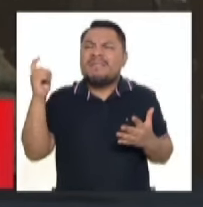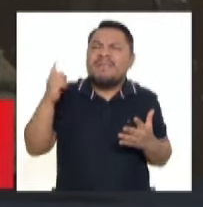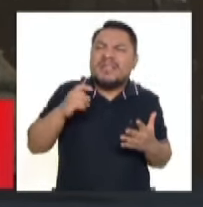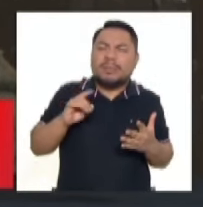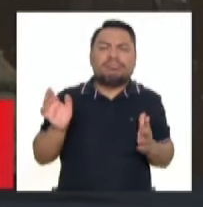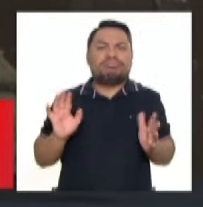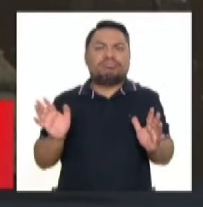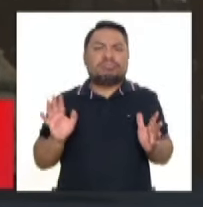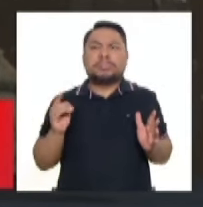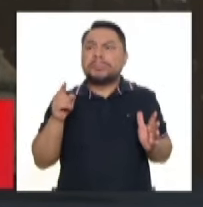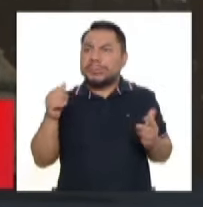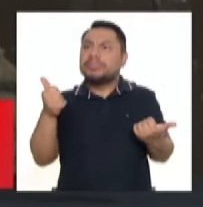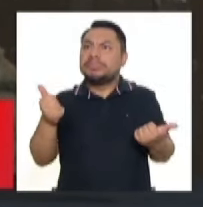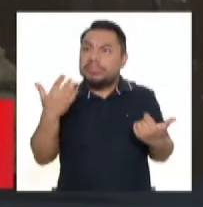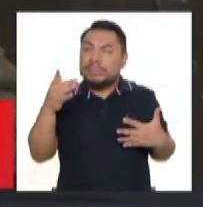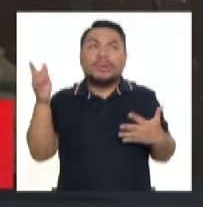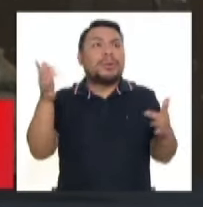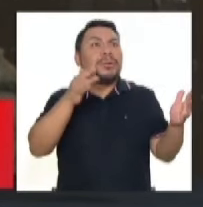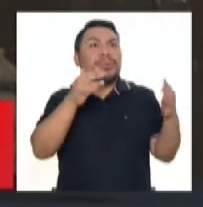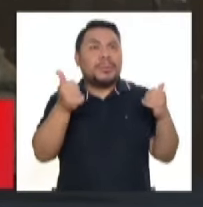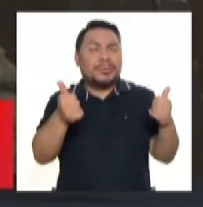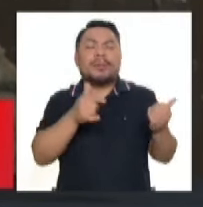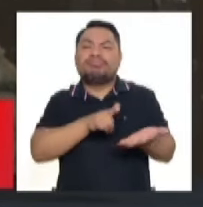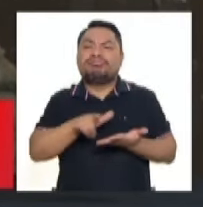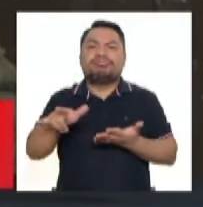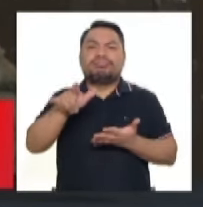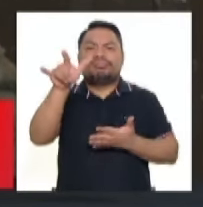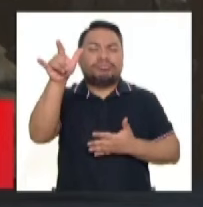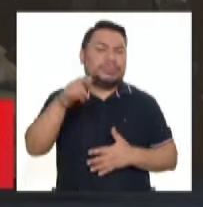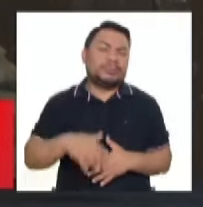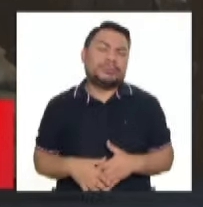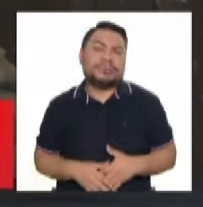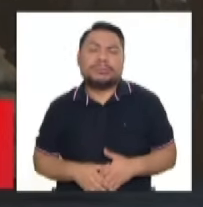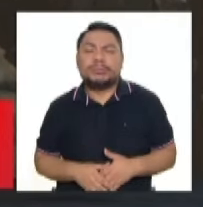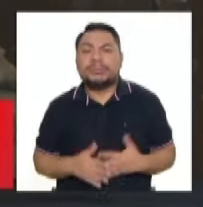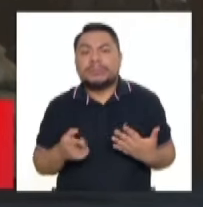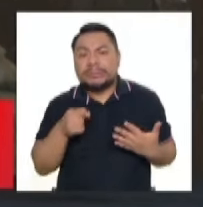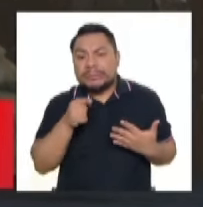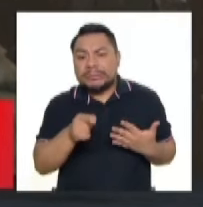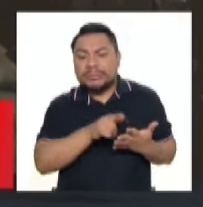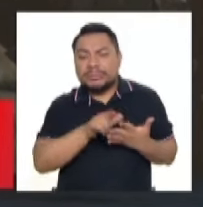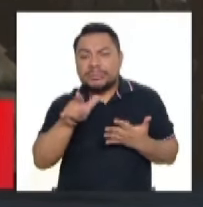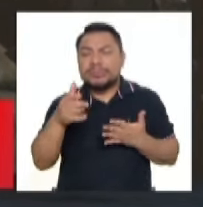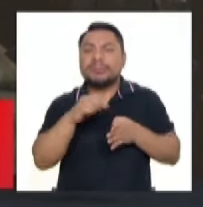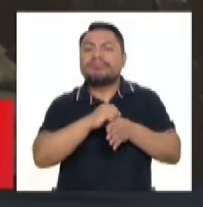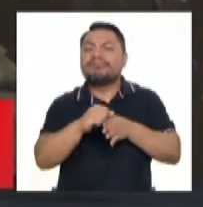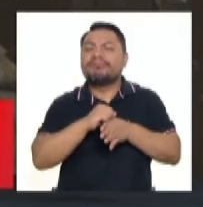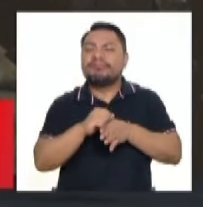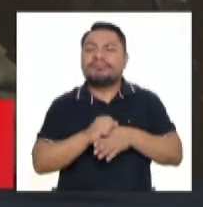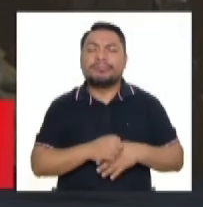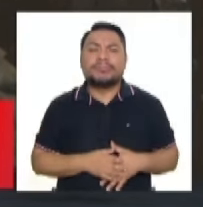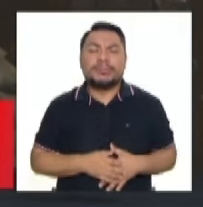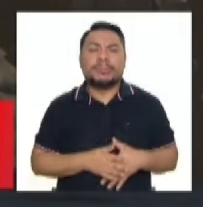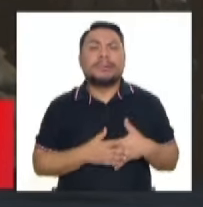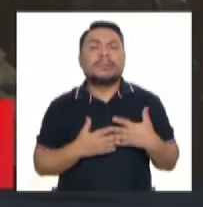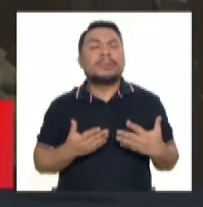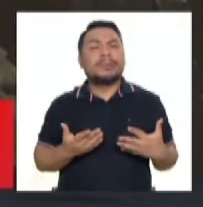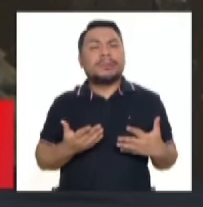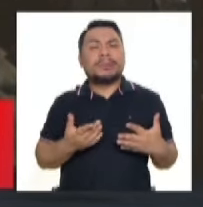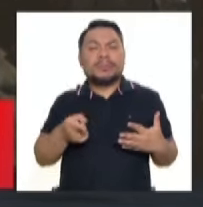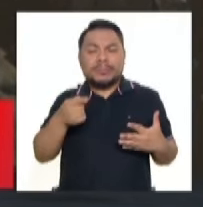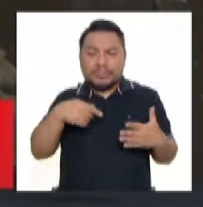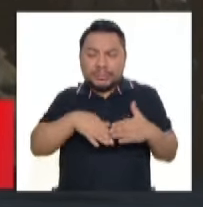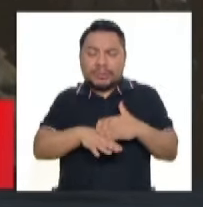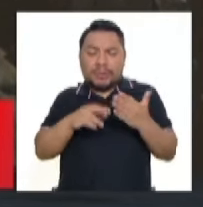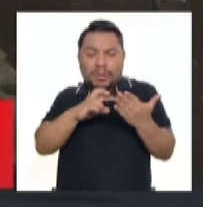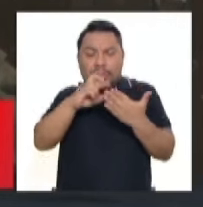realizado la misión. Como les expliqué, estas misiones se dan debido a que se encuentran dentro